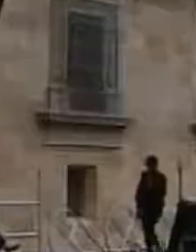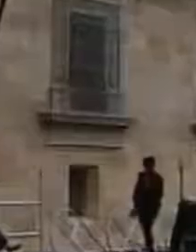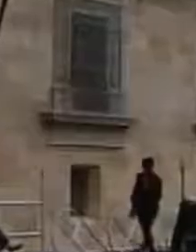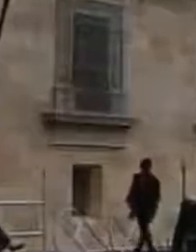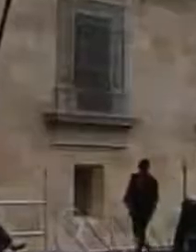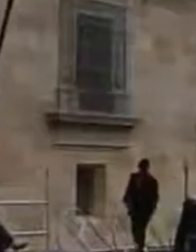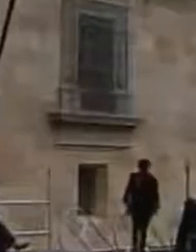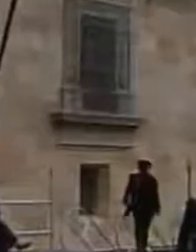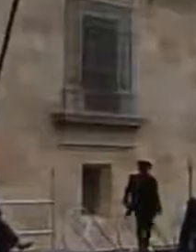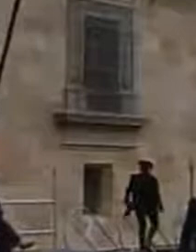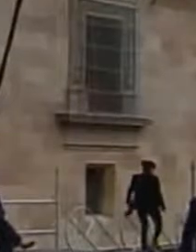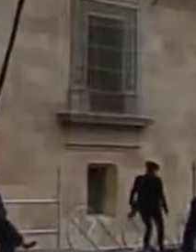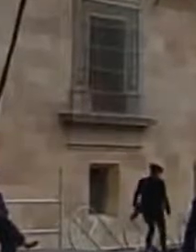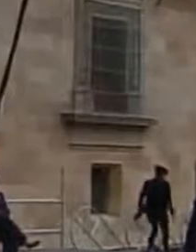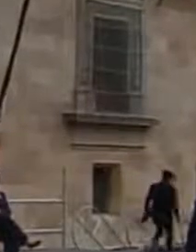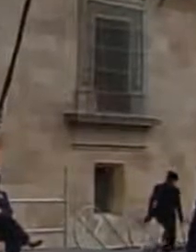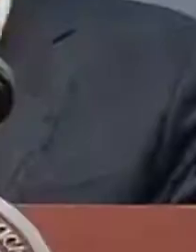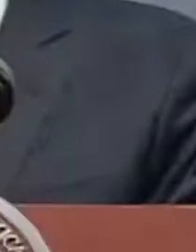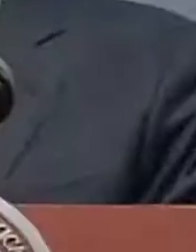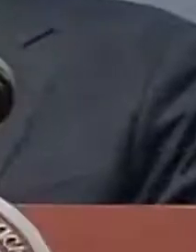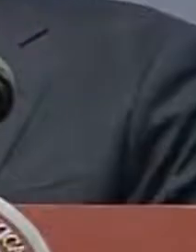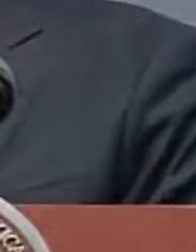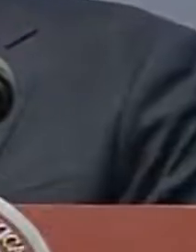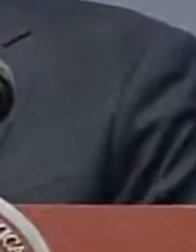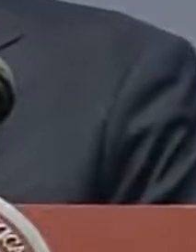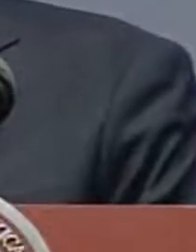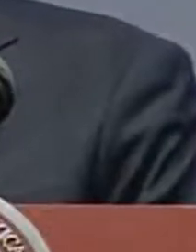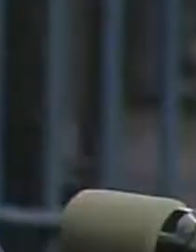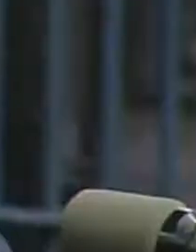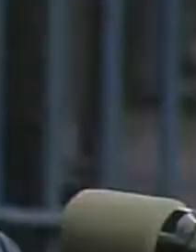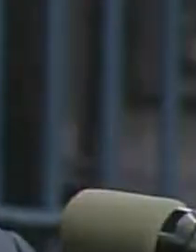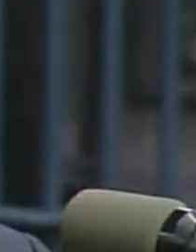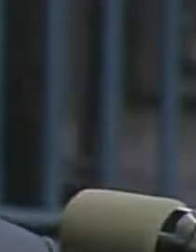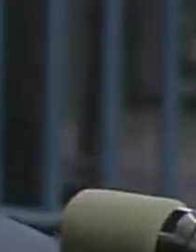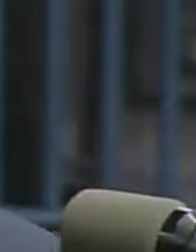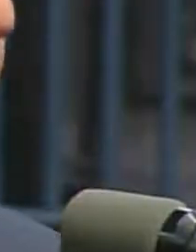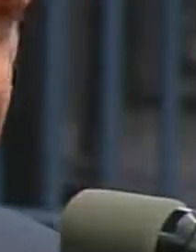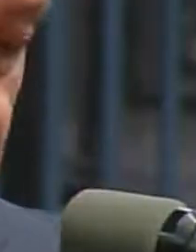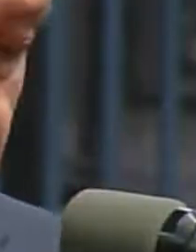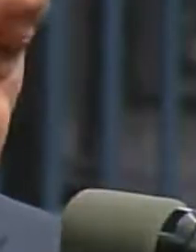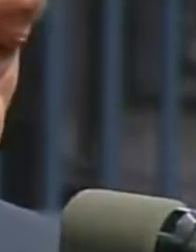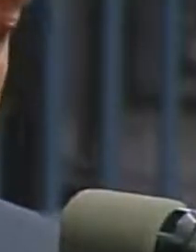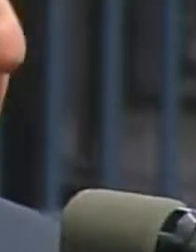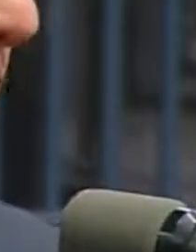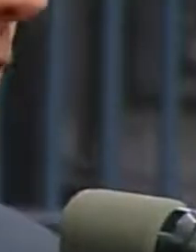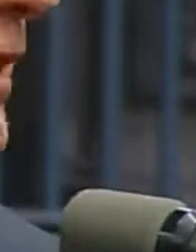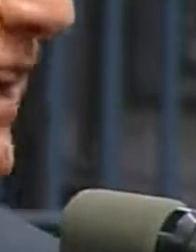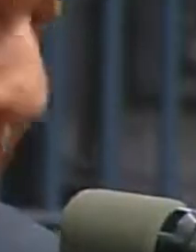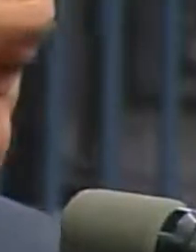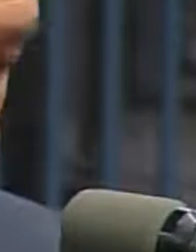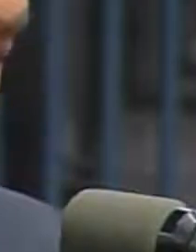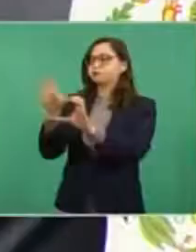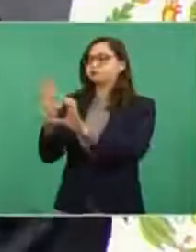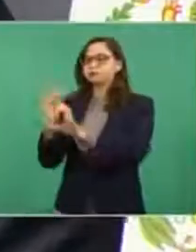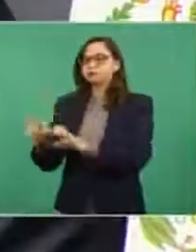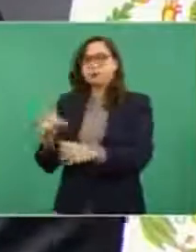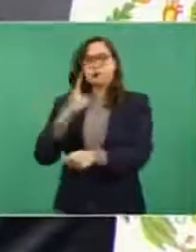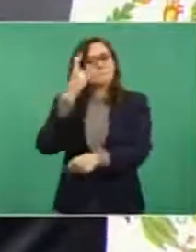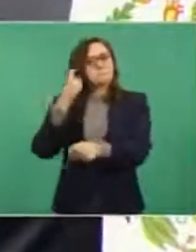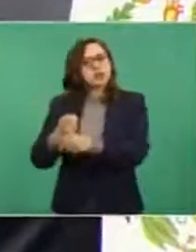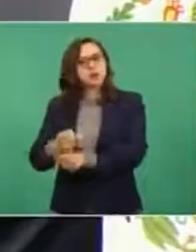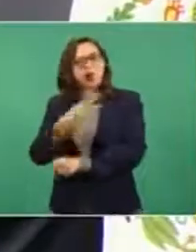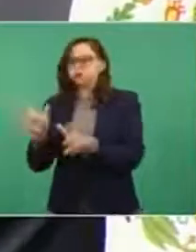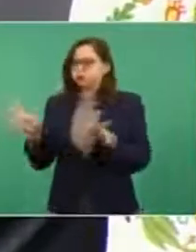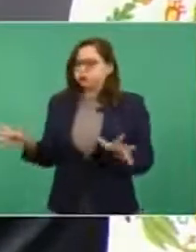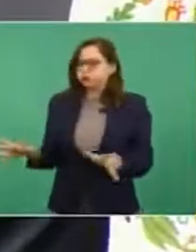de medicamentos y la vacuna de refuerzo para adultos mayores. Aseguró que durante la pandemia la atención a la ciudadanía se dio de abajo hacia arriba. No